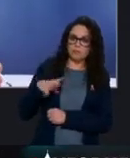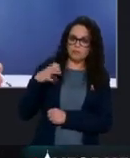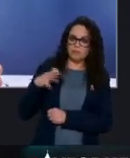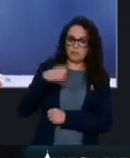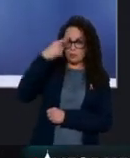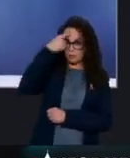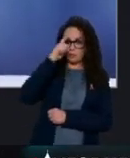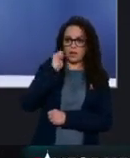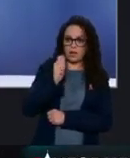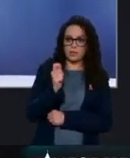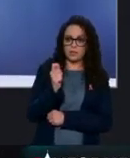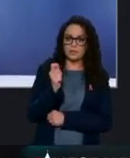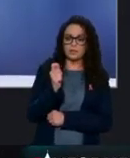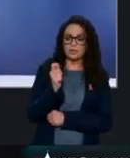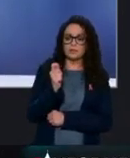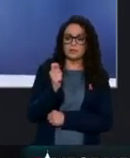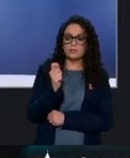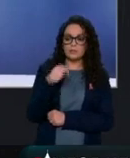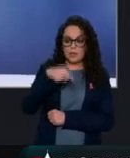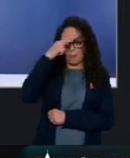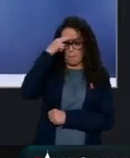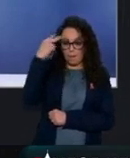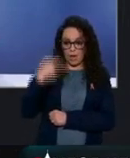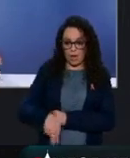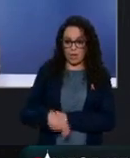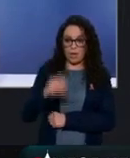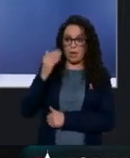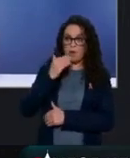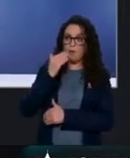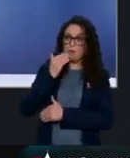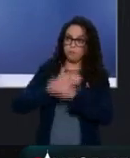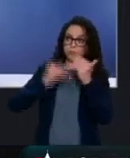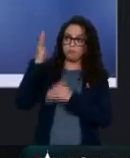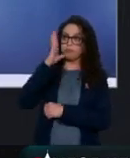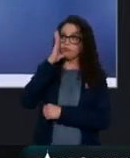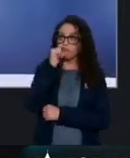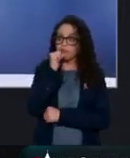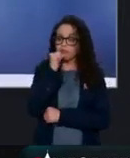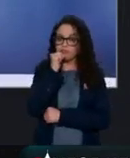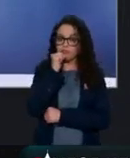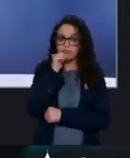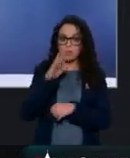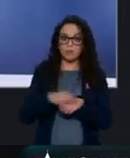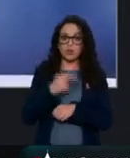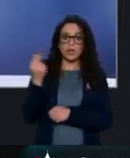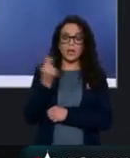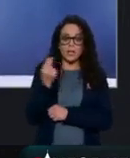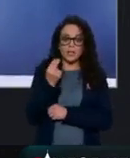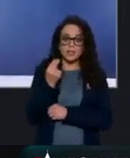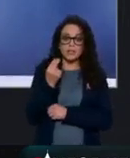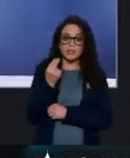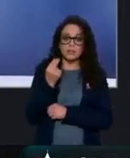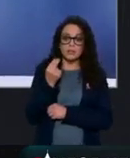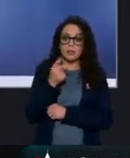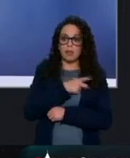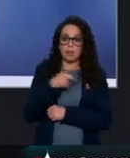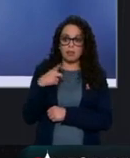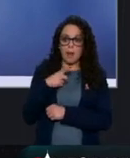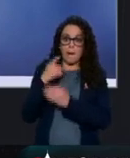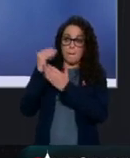plano el crecimiento del país o la posibilidad de disponer de ningún dinero para bajar esta deuda. O sea, no se ha bajado la